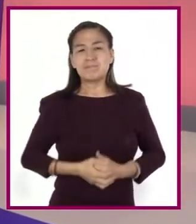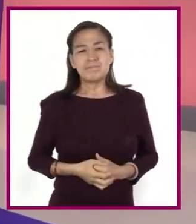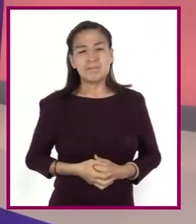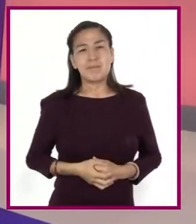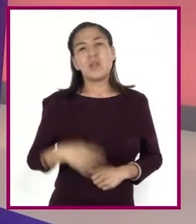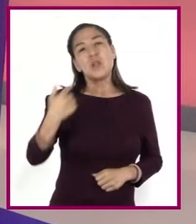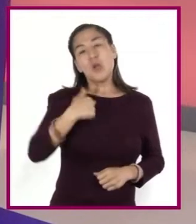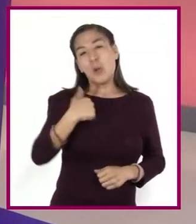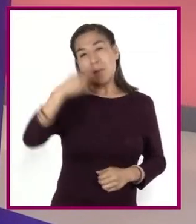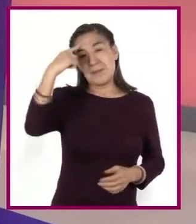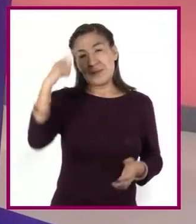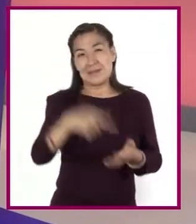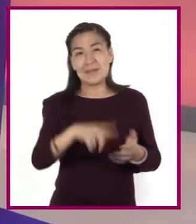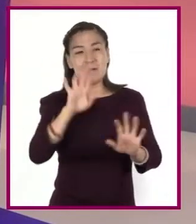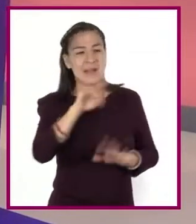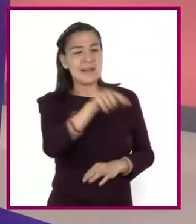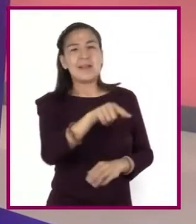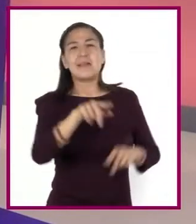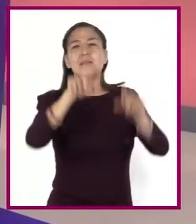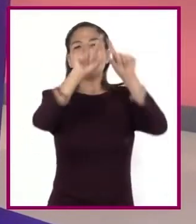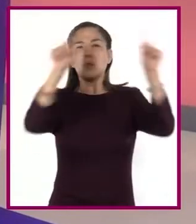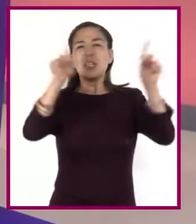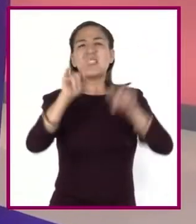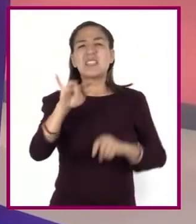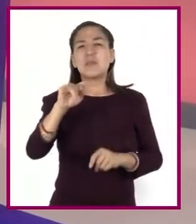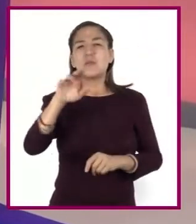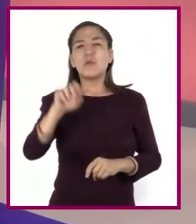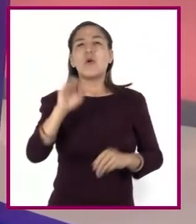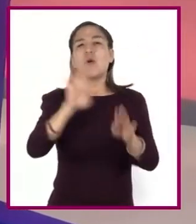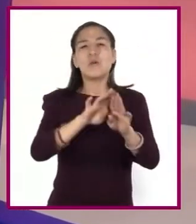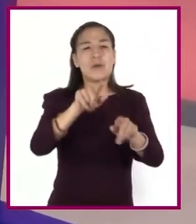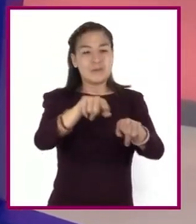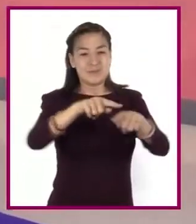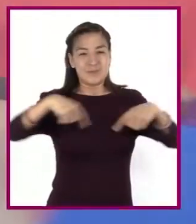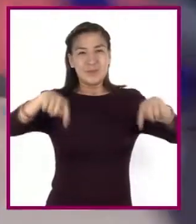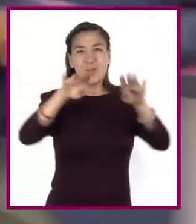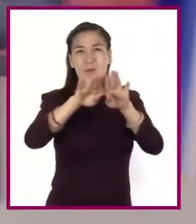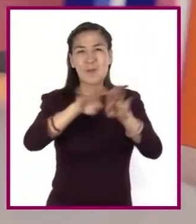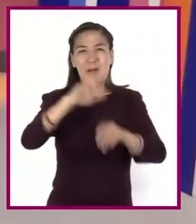Yo considero que el título nos habla de la desaparición del Imperio Romano.